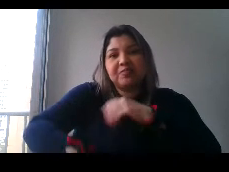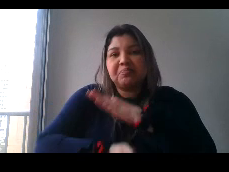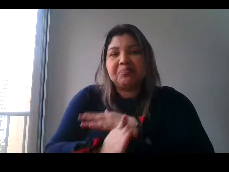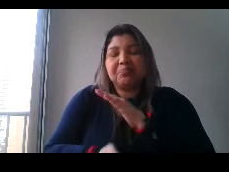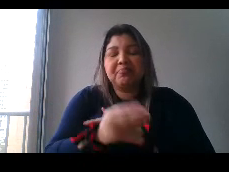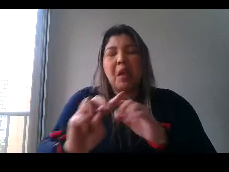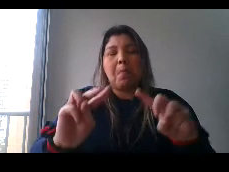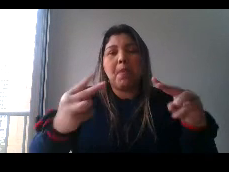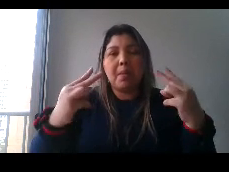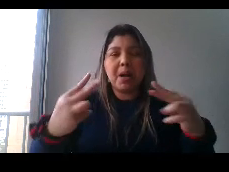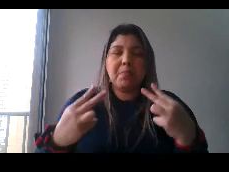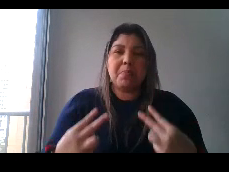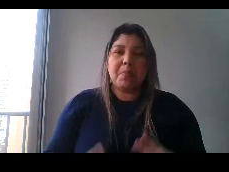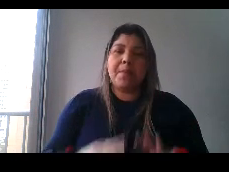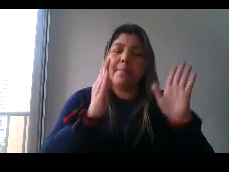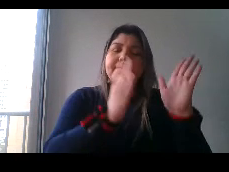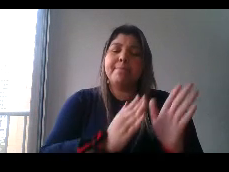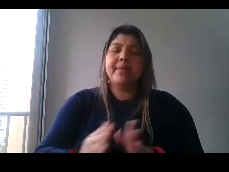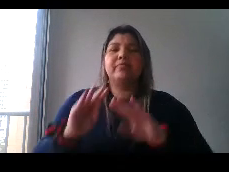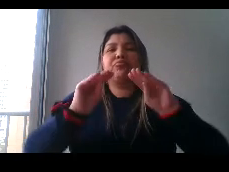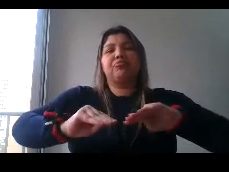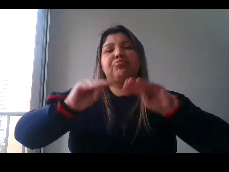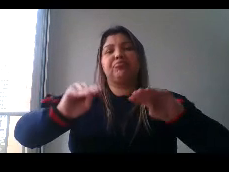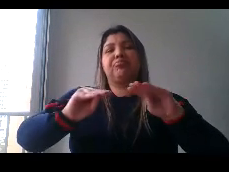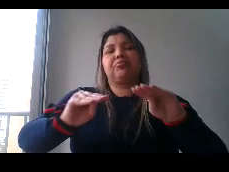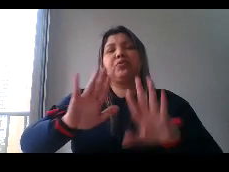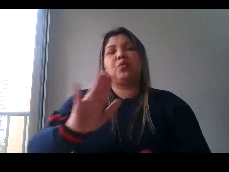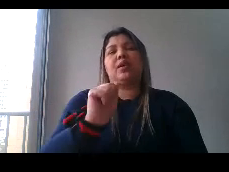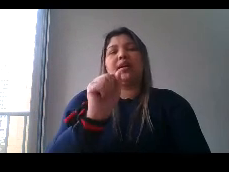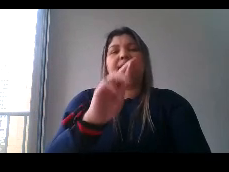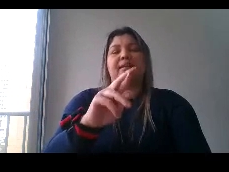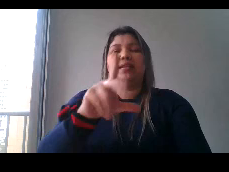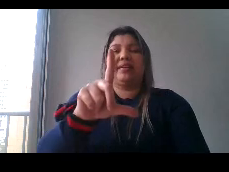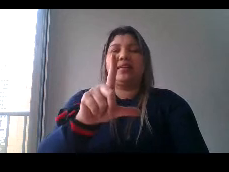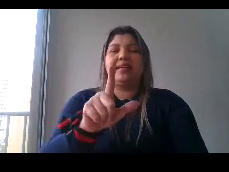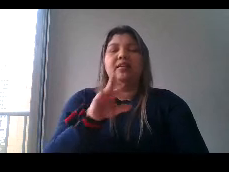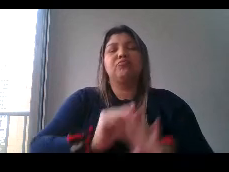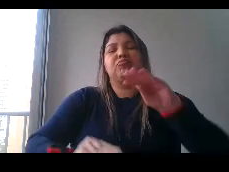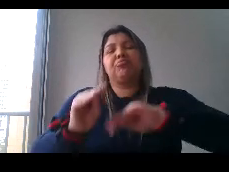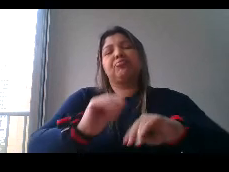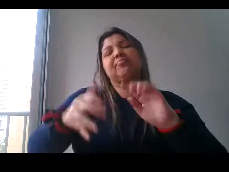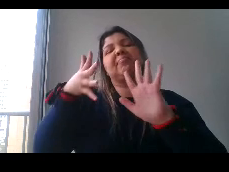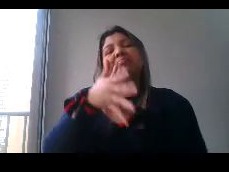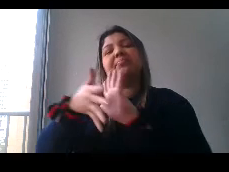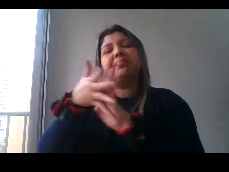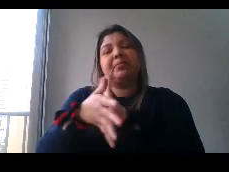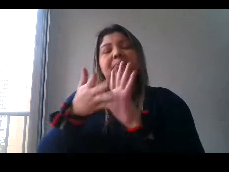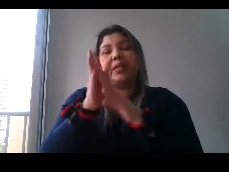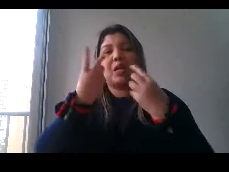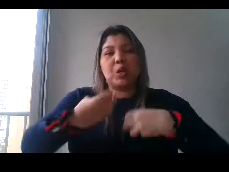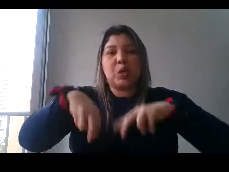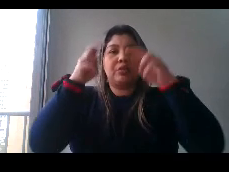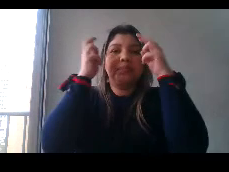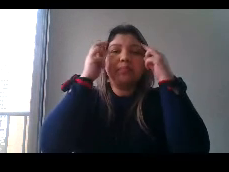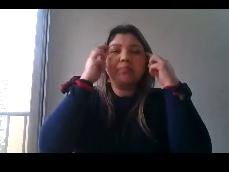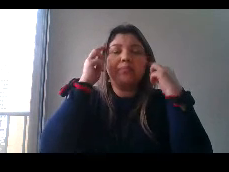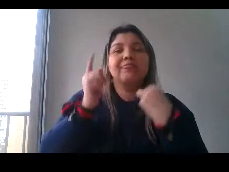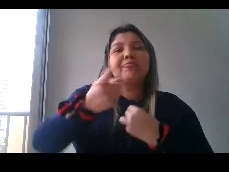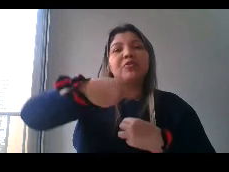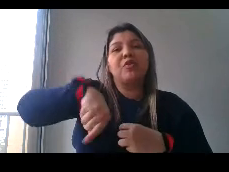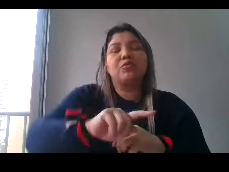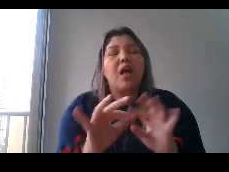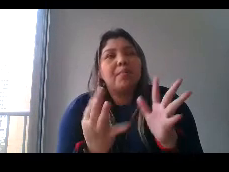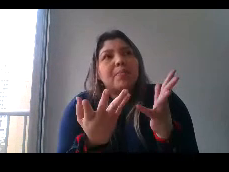del plan de educación virtual de la ARL Sura, diseñados para brindarles información y conocimiento que les permitan sumas